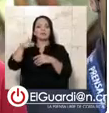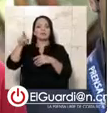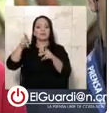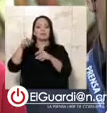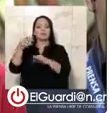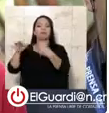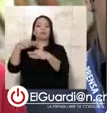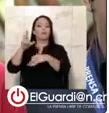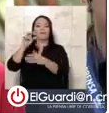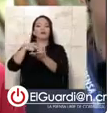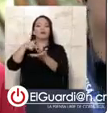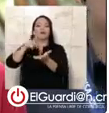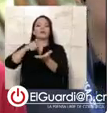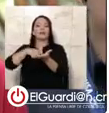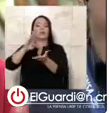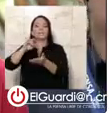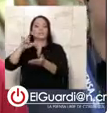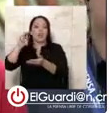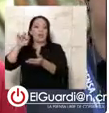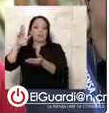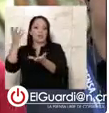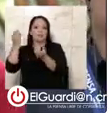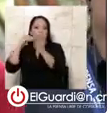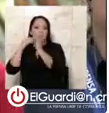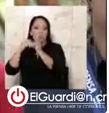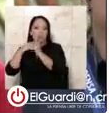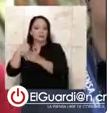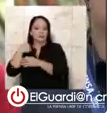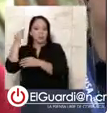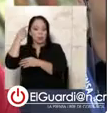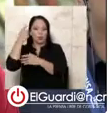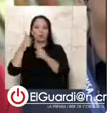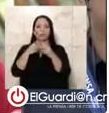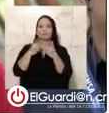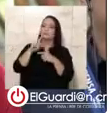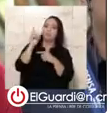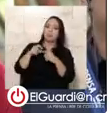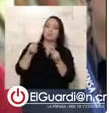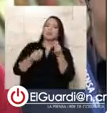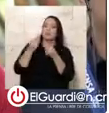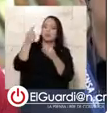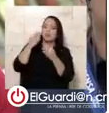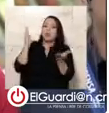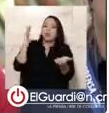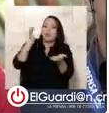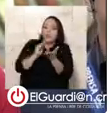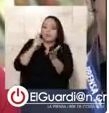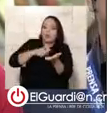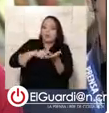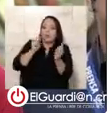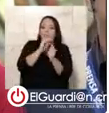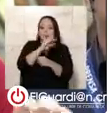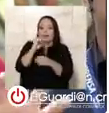la deuda billonaria del gobierno con la Caja. Entonces mi consulta es qué medidas concretas ha tomado el gobierno para la reducción de deuda con la Caja Costarricense de